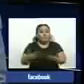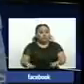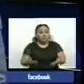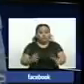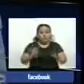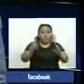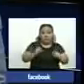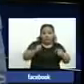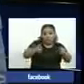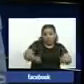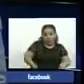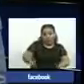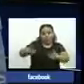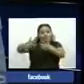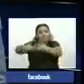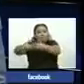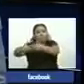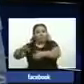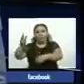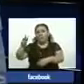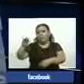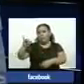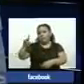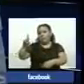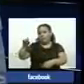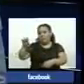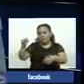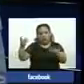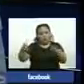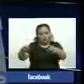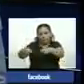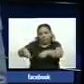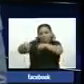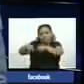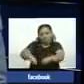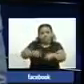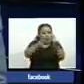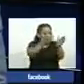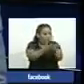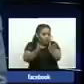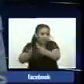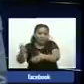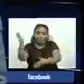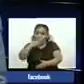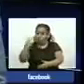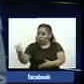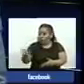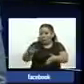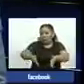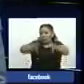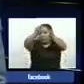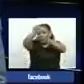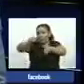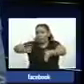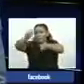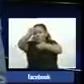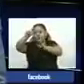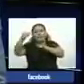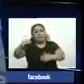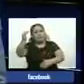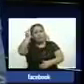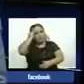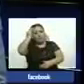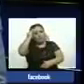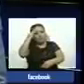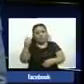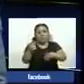la empresa Mides suscribieron un convenio de cooperación para fomentar el reciclaje. Ambas instituciones están conscientes de que a partir de la